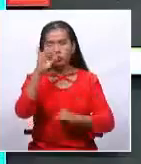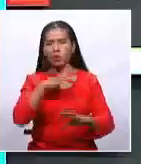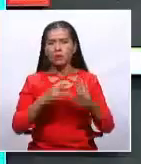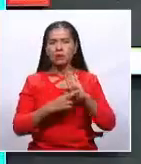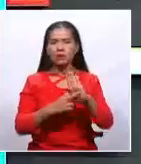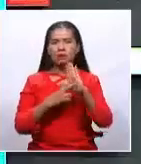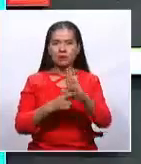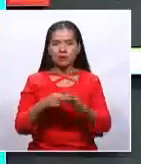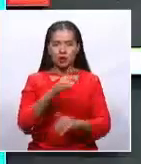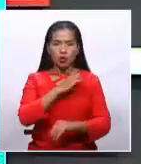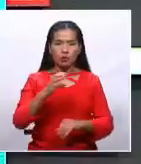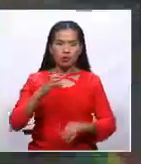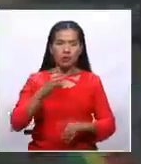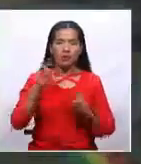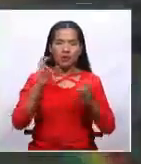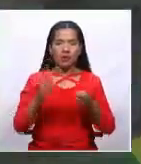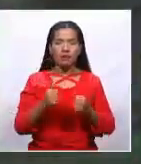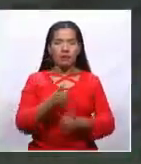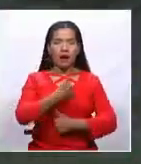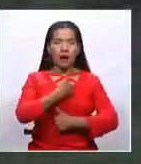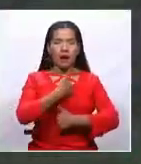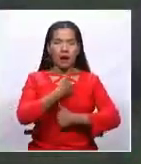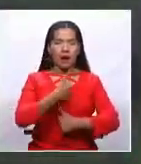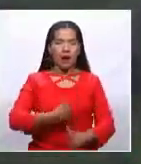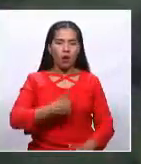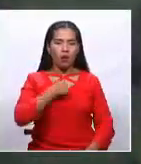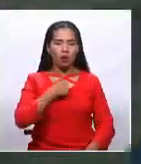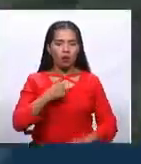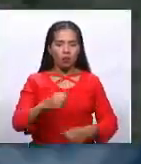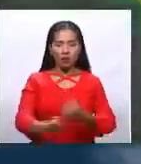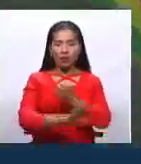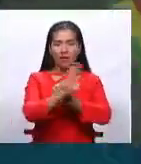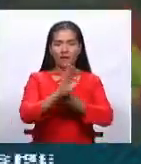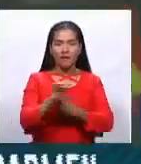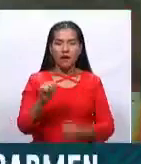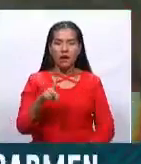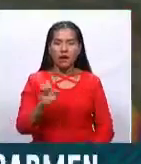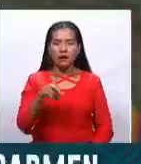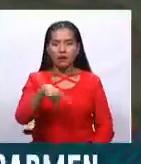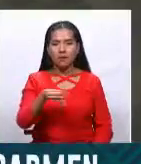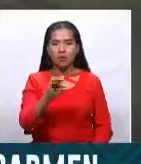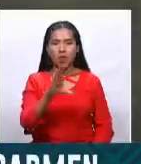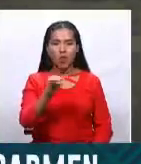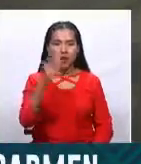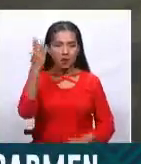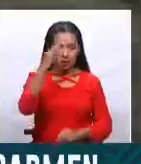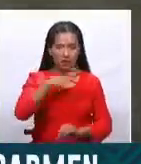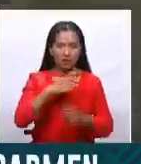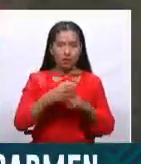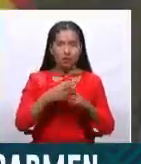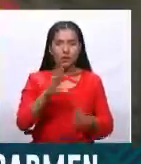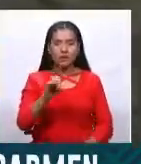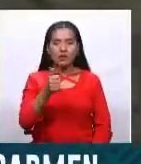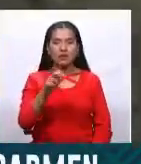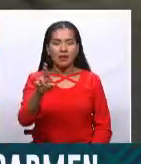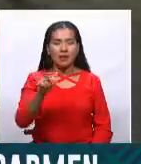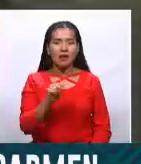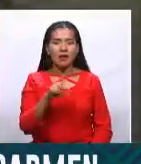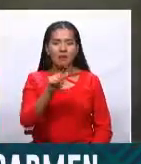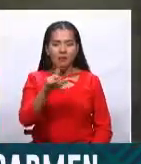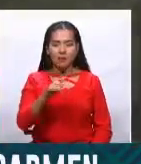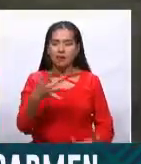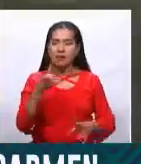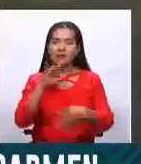representante del Comité de Autodefensa de ADEPCOCA. César Apaza fue trasladado hace instantes desde celdas